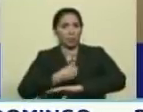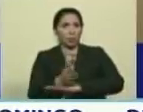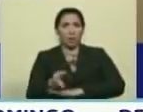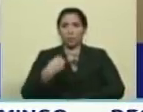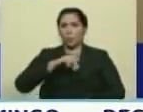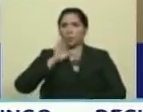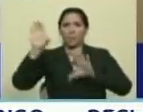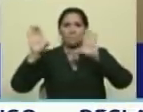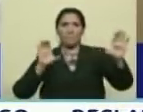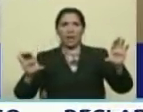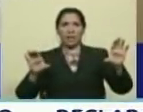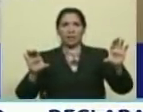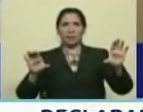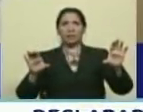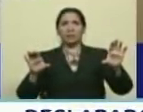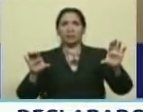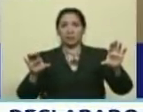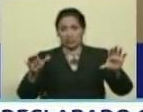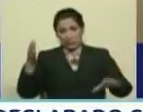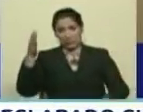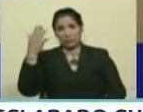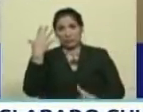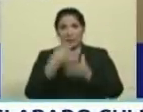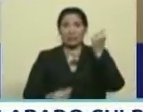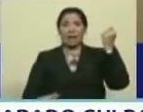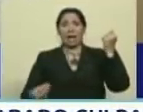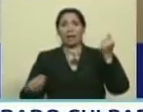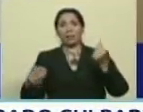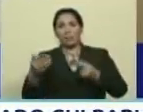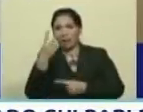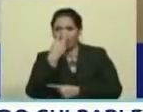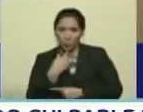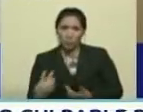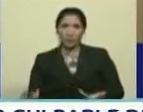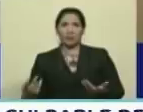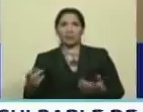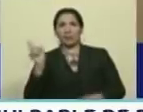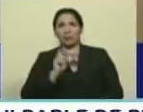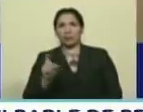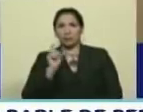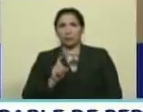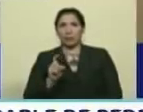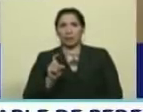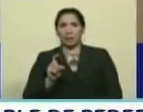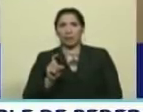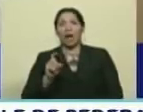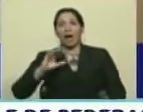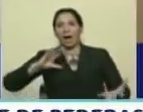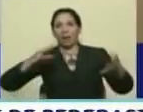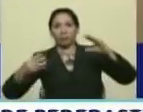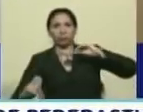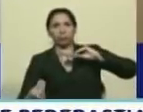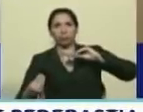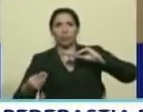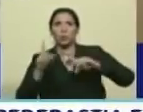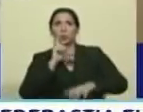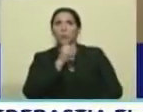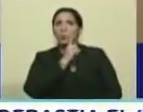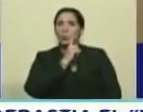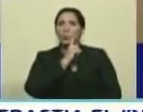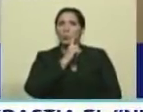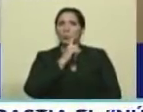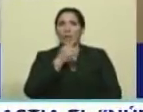nuestros países saldrán de las penurias, de las necesidades, para pasar a lo que llamaba el